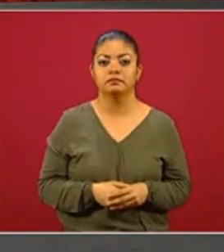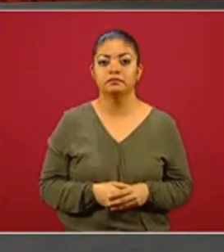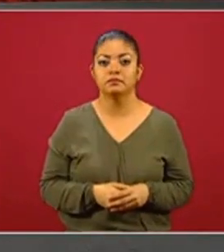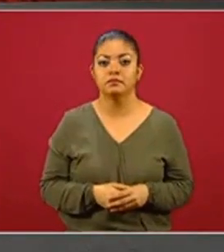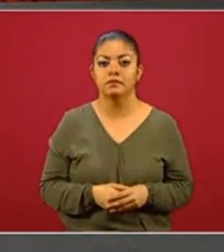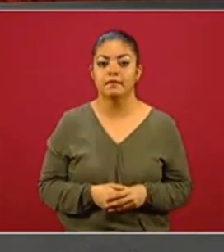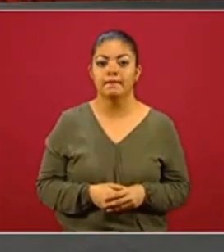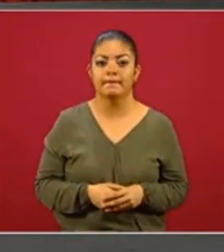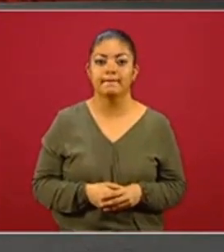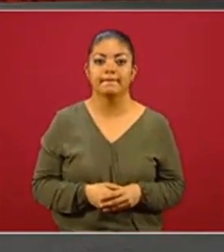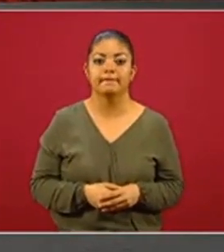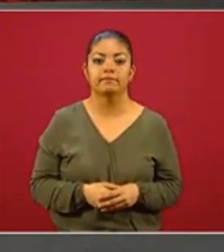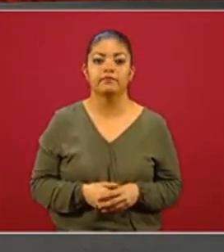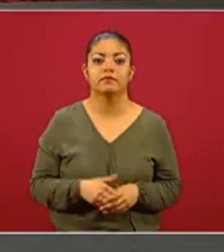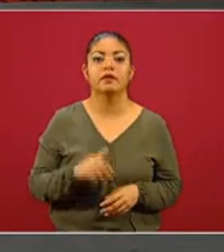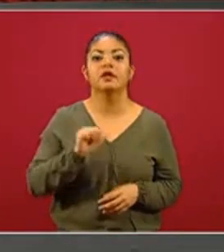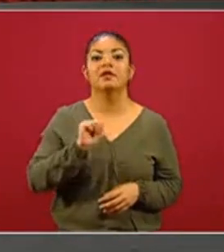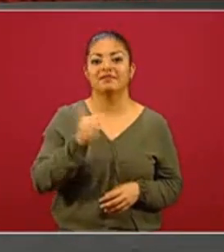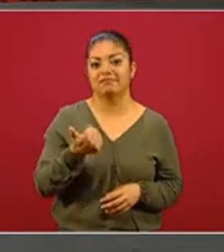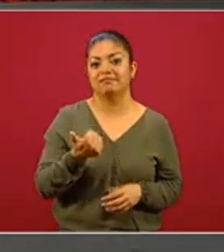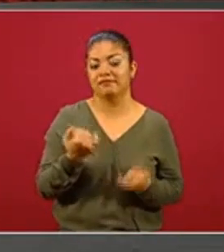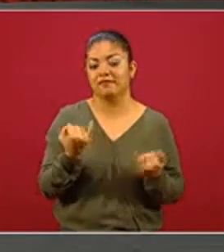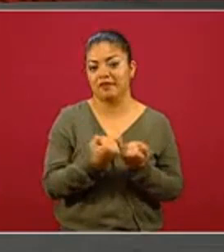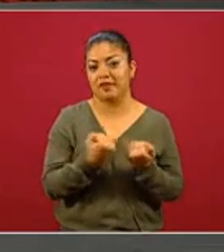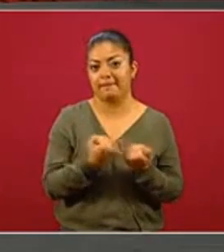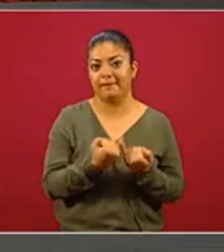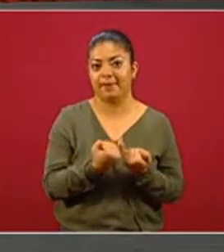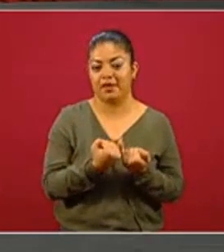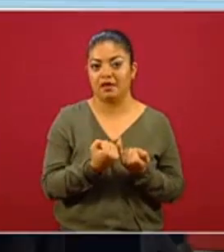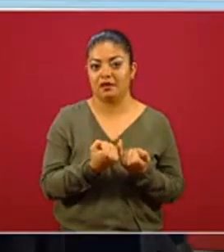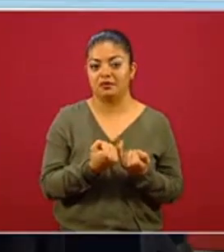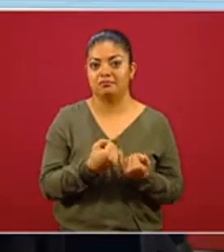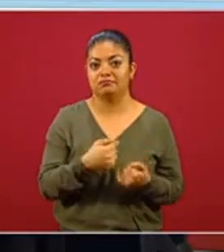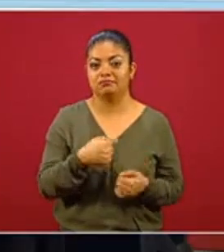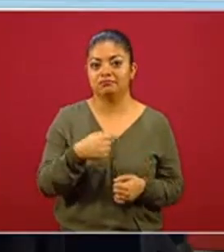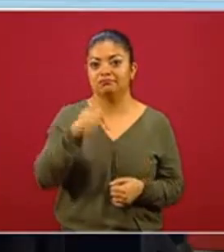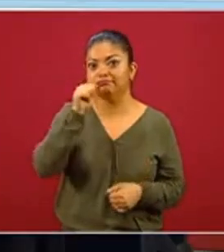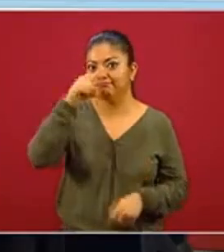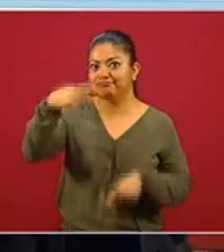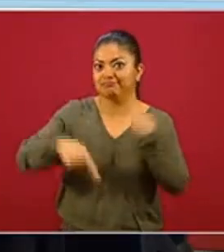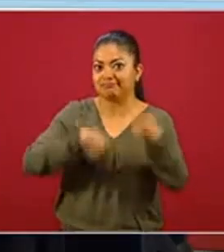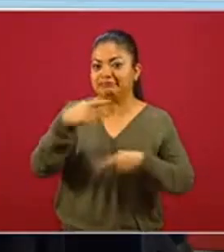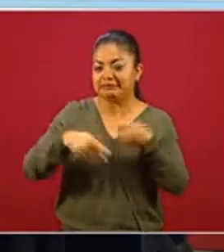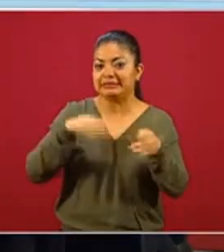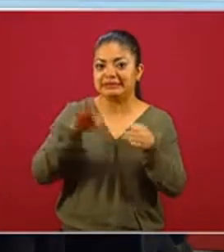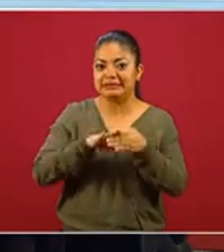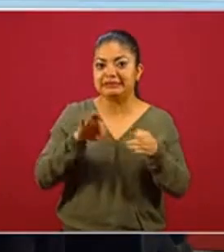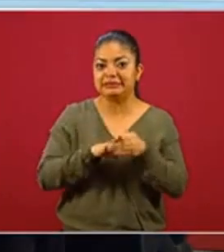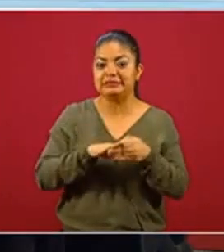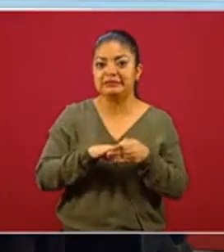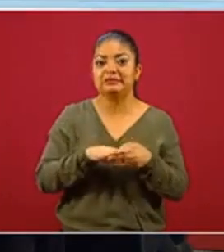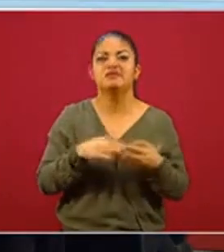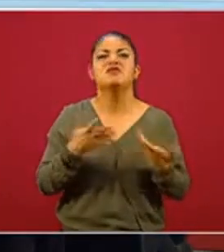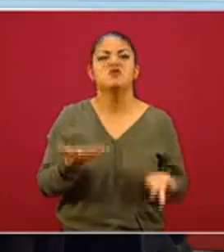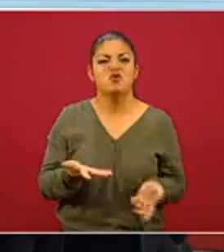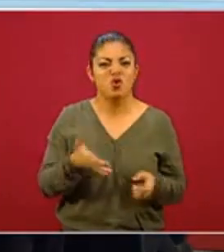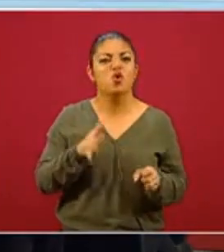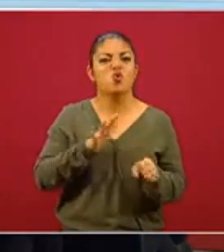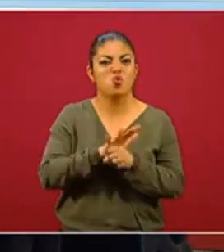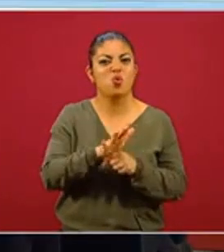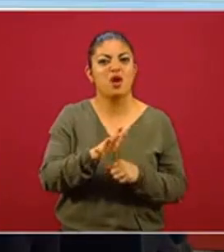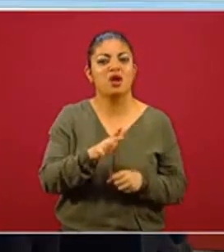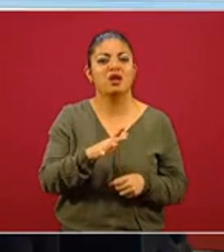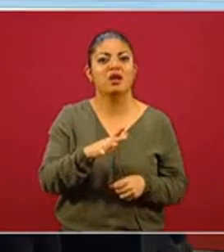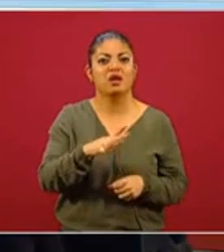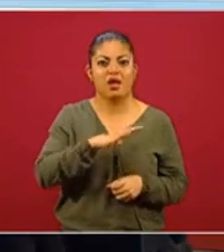Y bueno, algo que me preguntan continuamente, ¿cuáles estos casos que se han